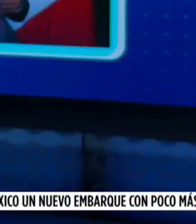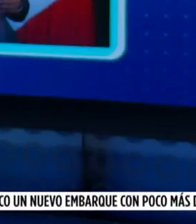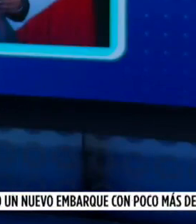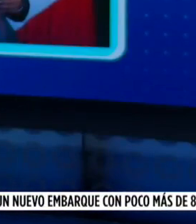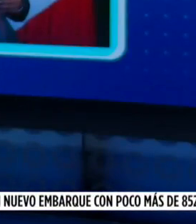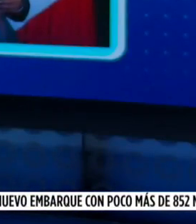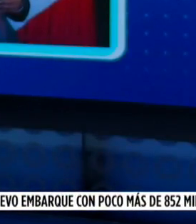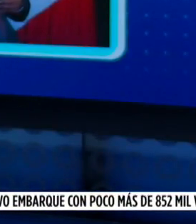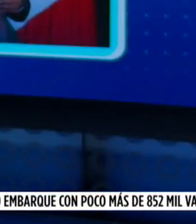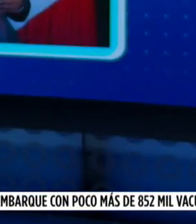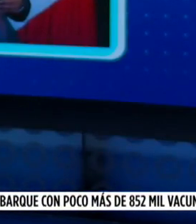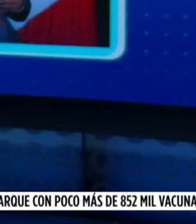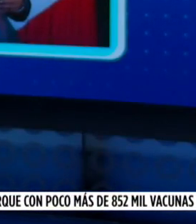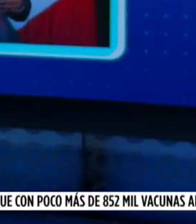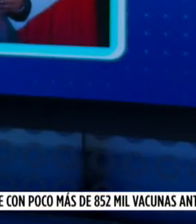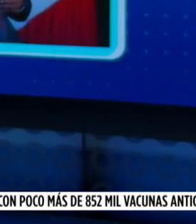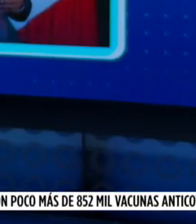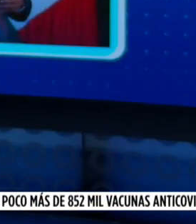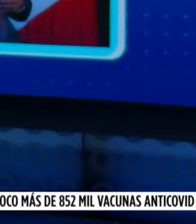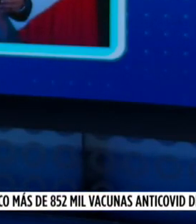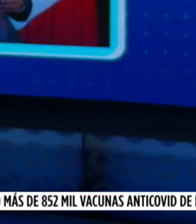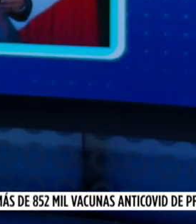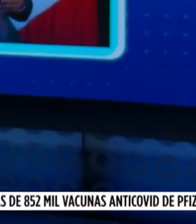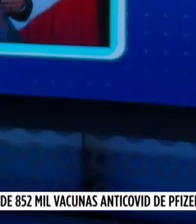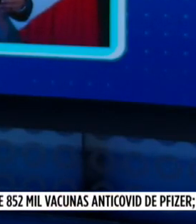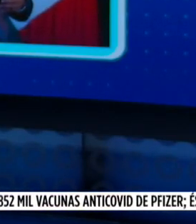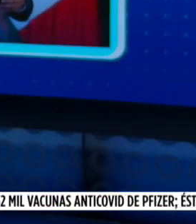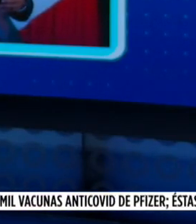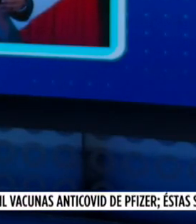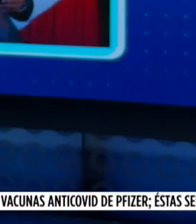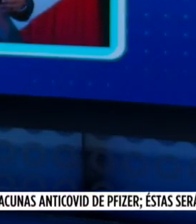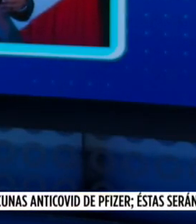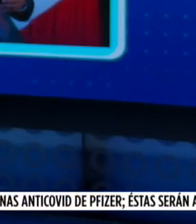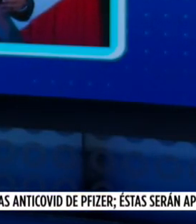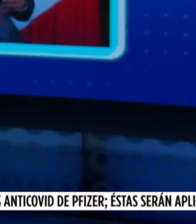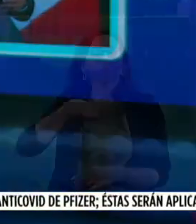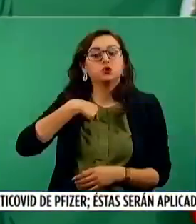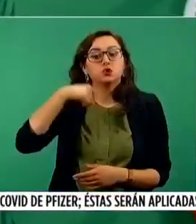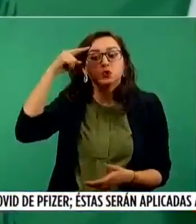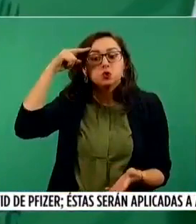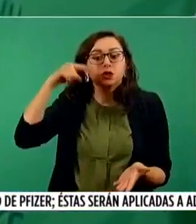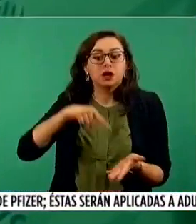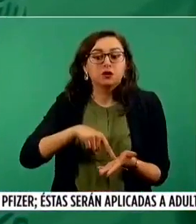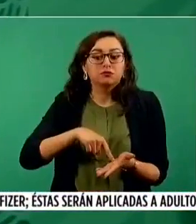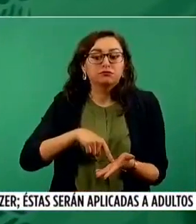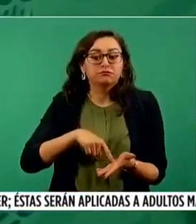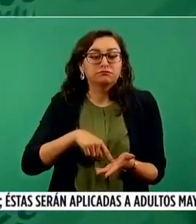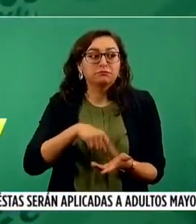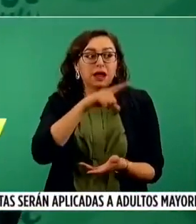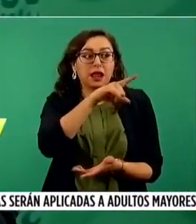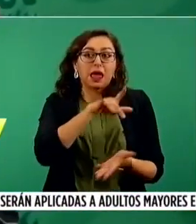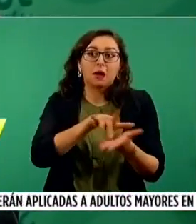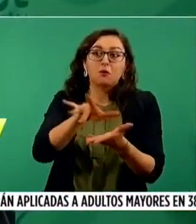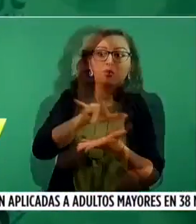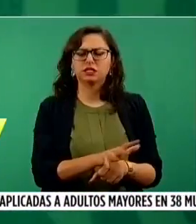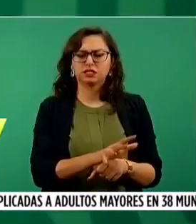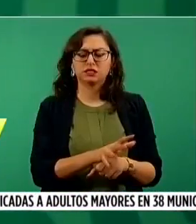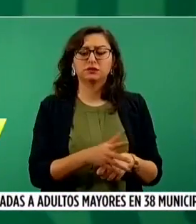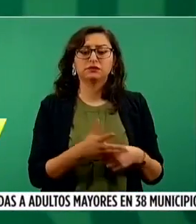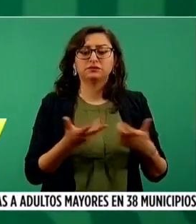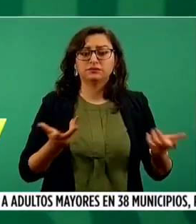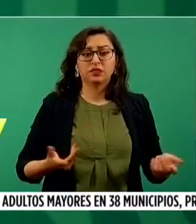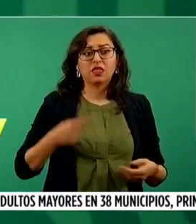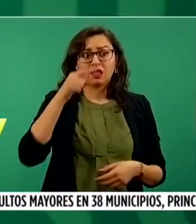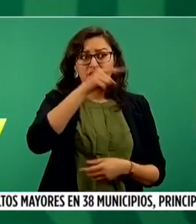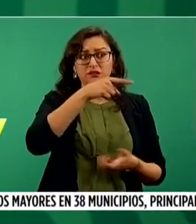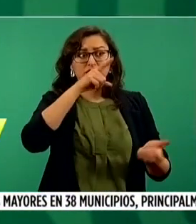presidente López Obrador dijo que los gobiernos de México y Estados Unidos decidirán si es posible cuándo facilitar el acceso a las vacunas en contra del coronavirus